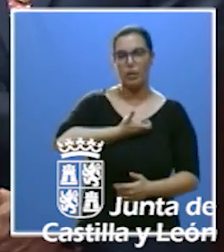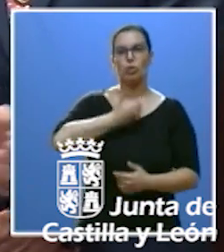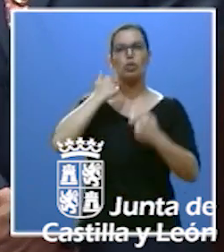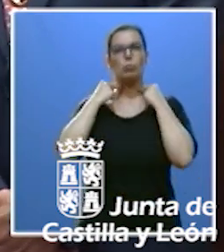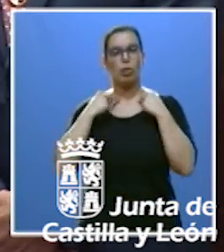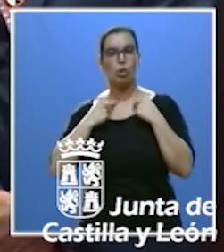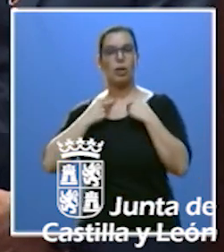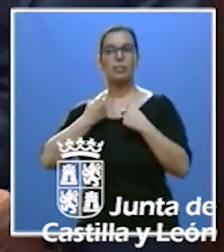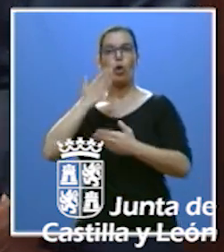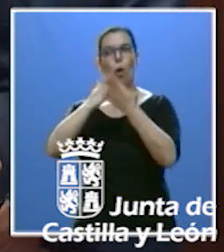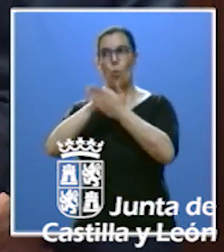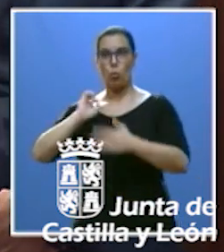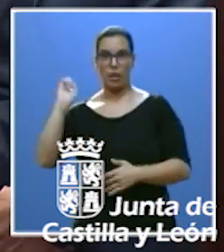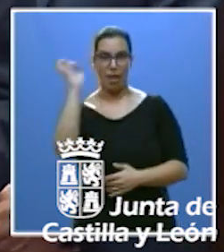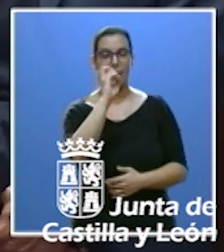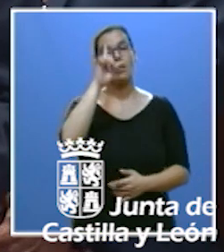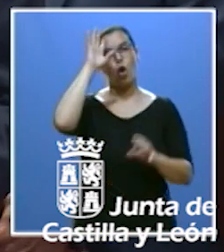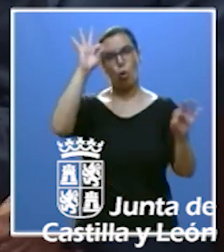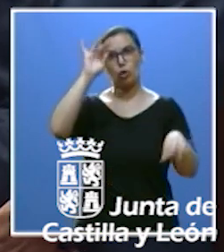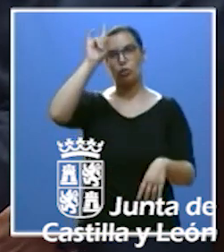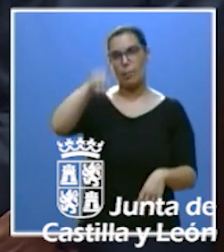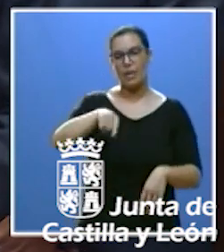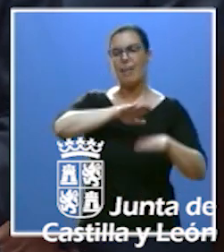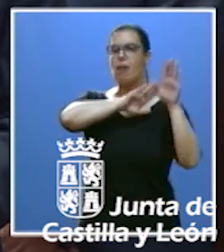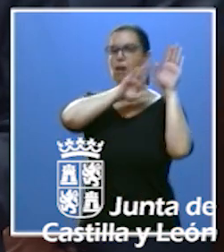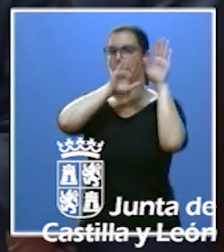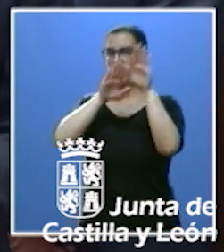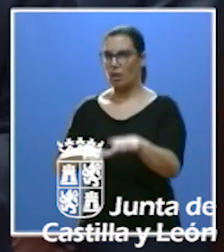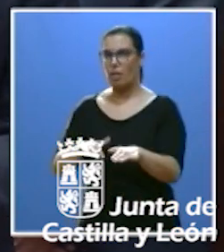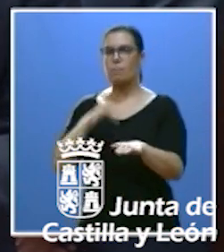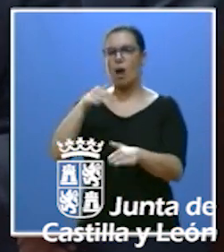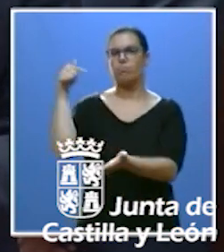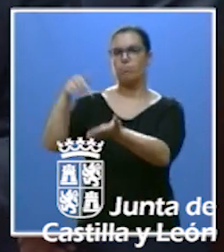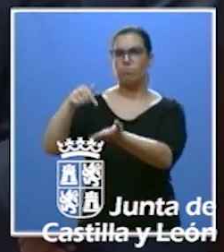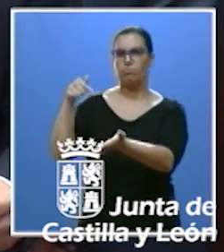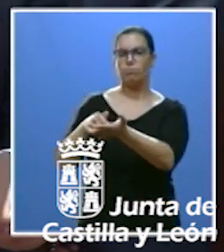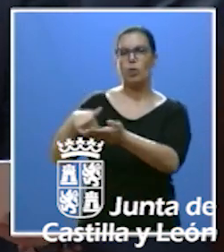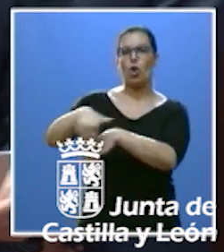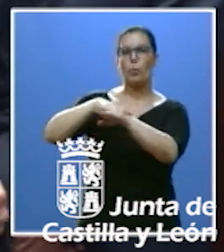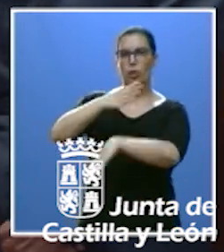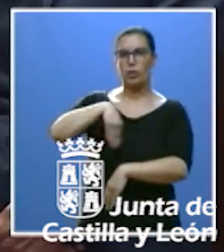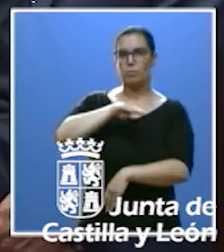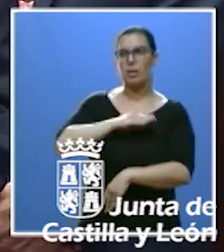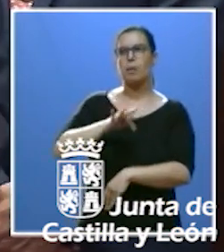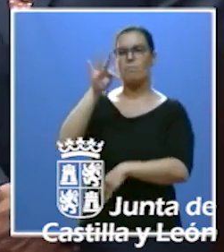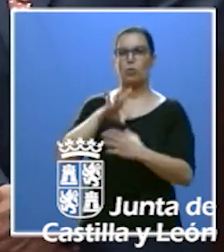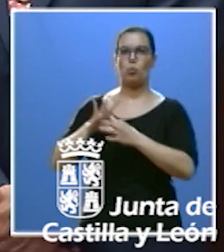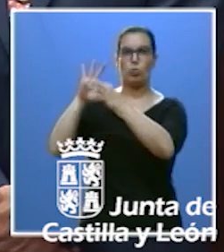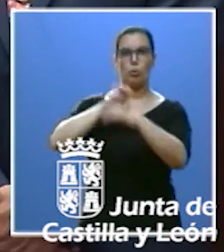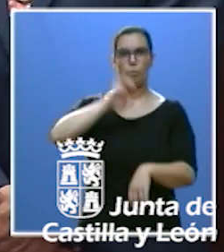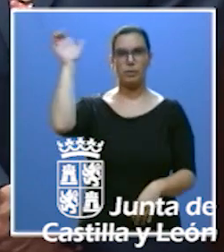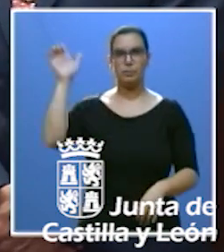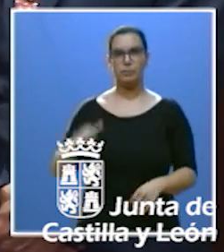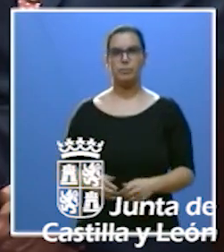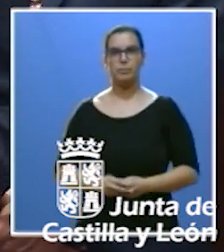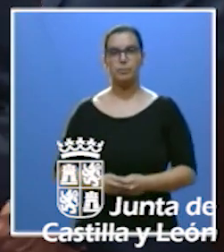comunidades autónomas y, por supuesto, con lealtad y exigencia al Gobierno de España y con la Unión Europea.